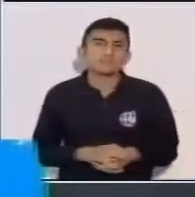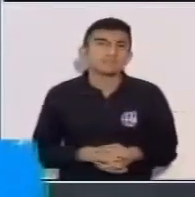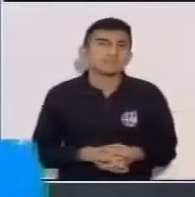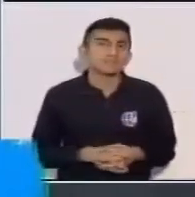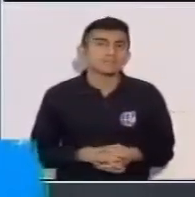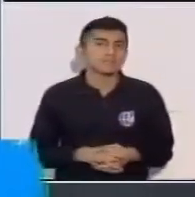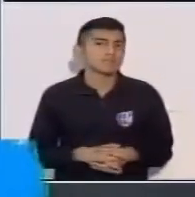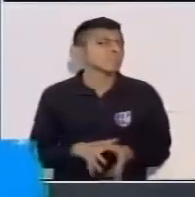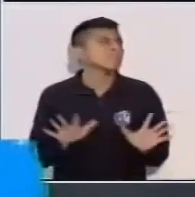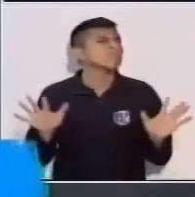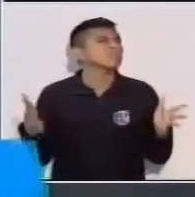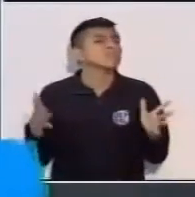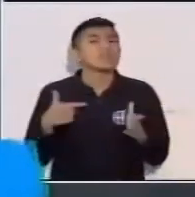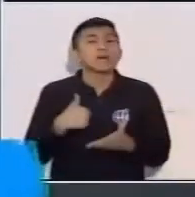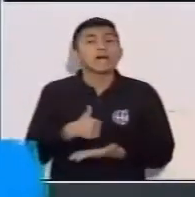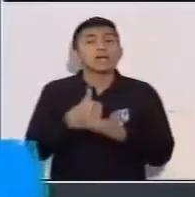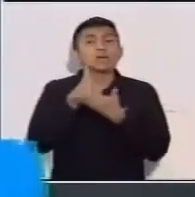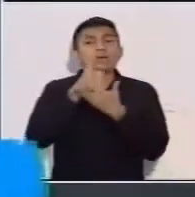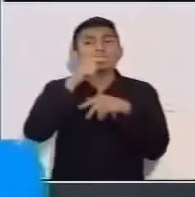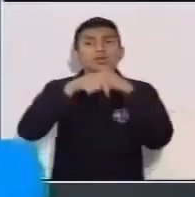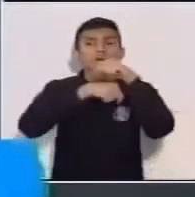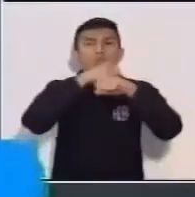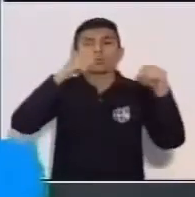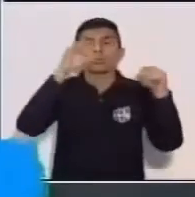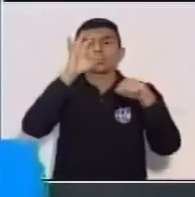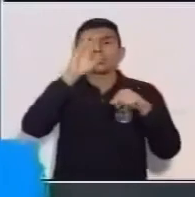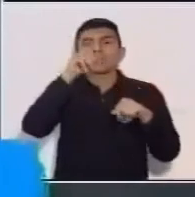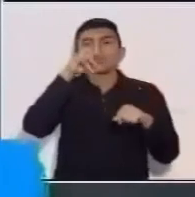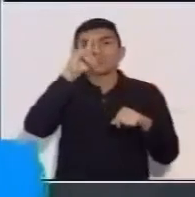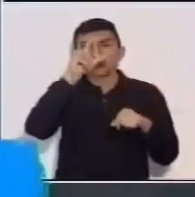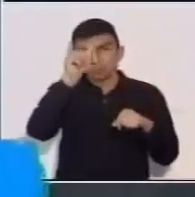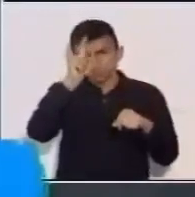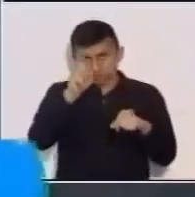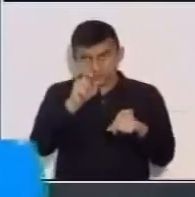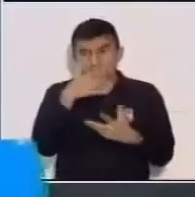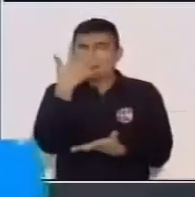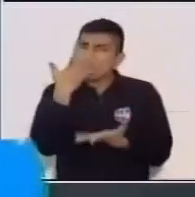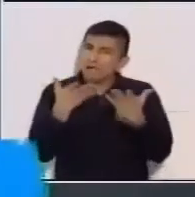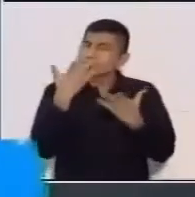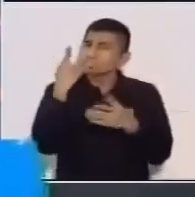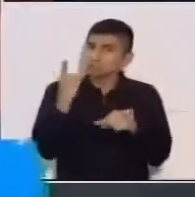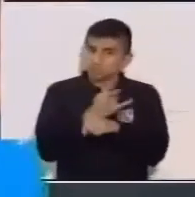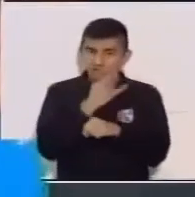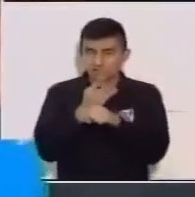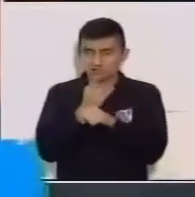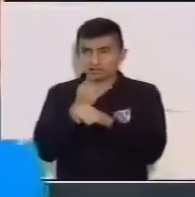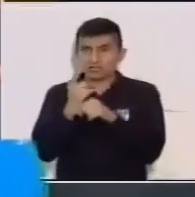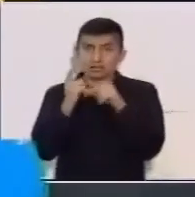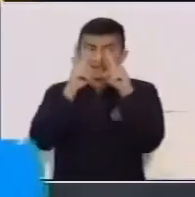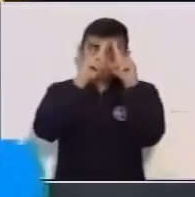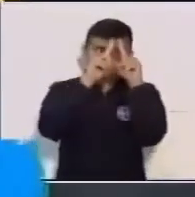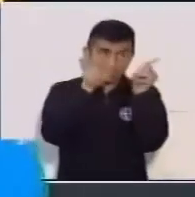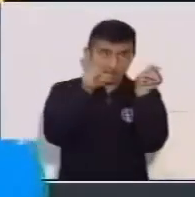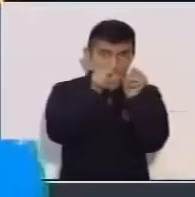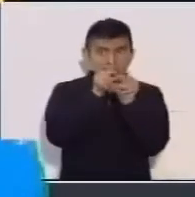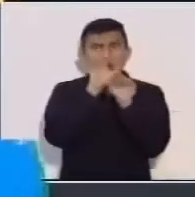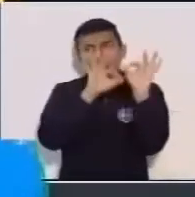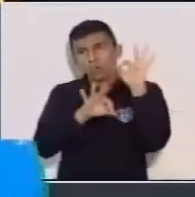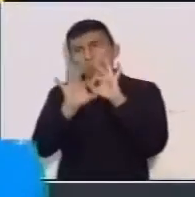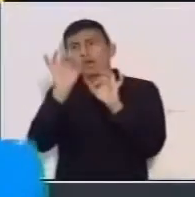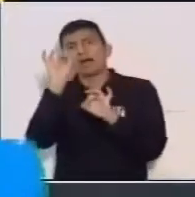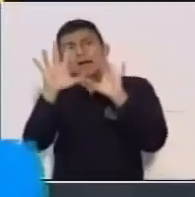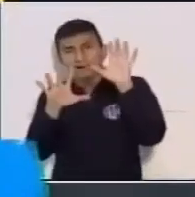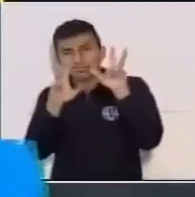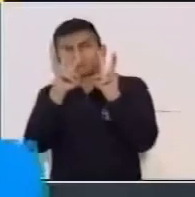Simplemente con la ayuda de las fórmulas. A veces voy a tener que usar la del triángulo y a veces la